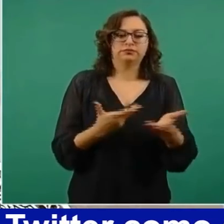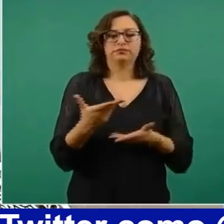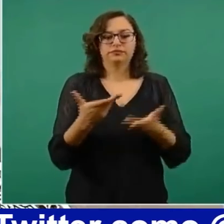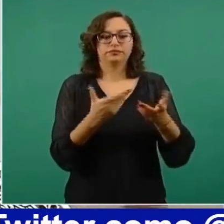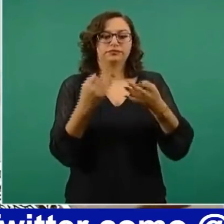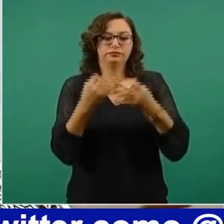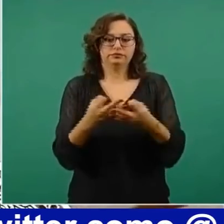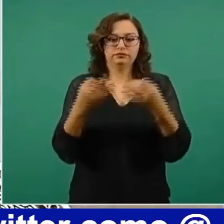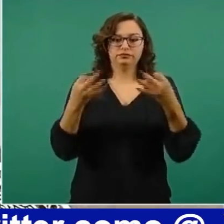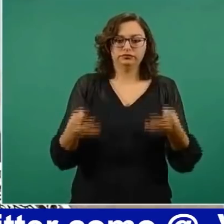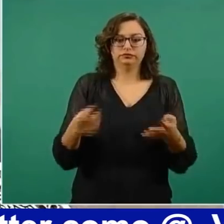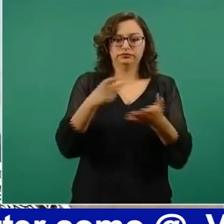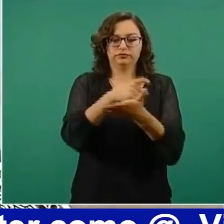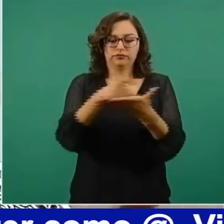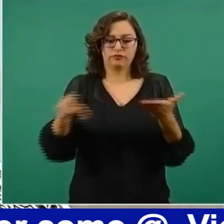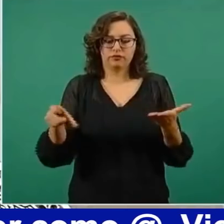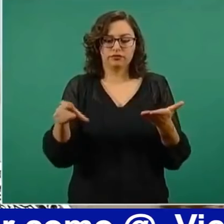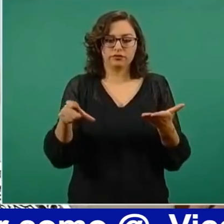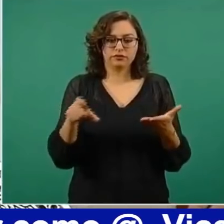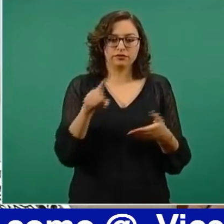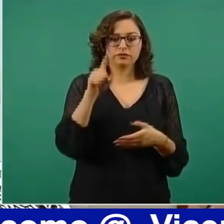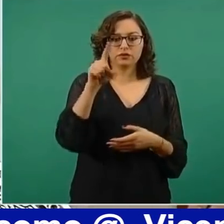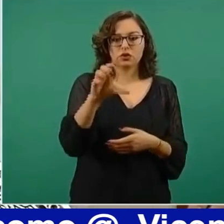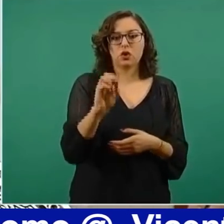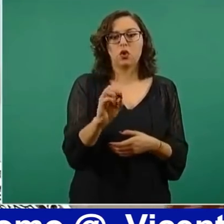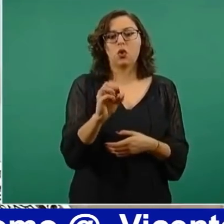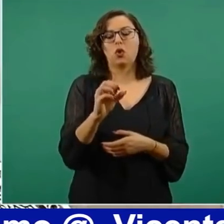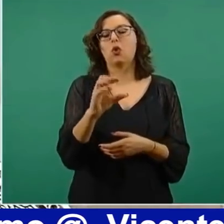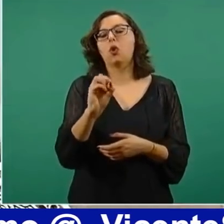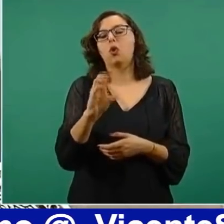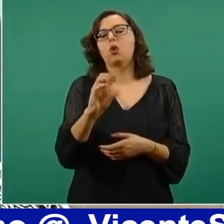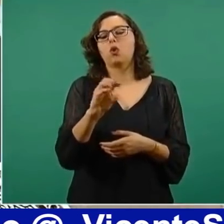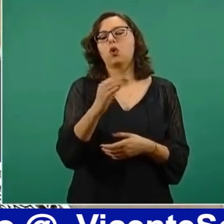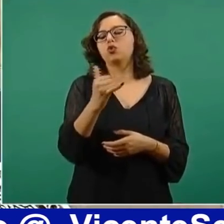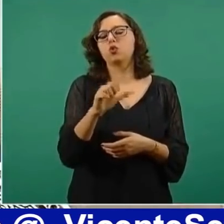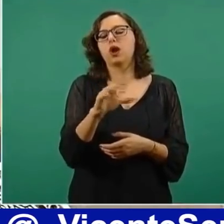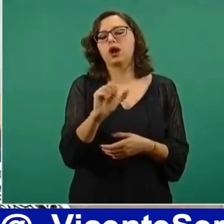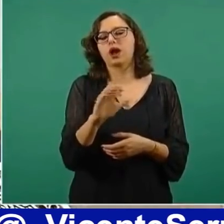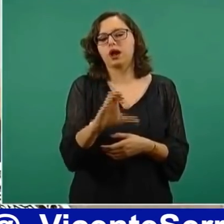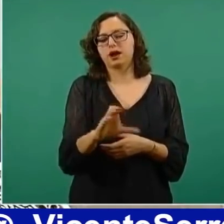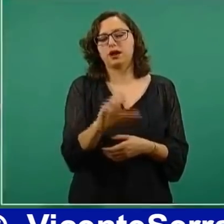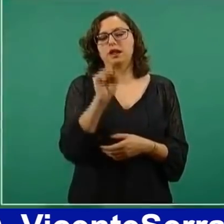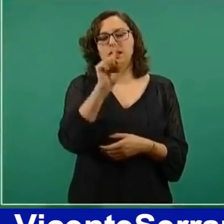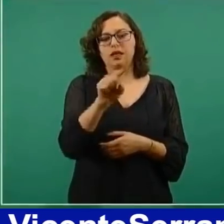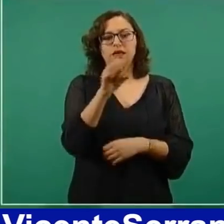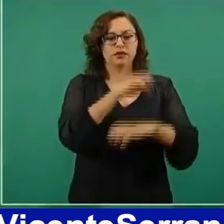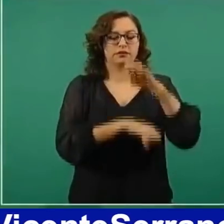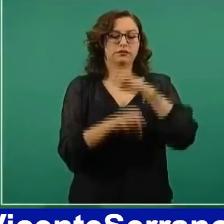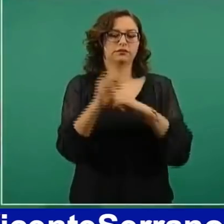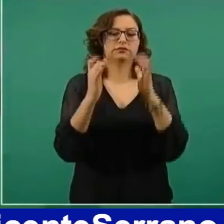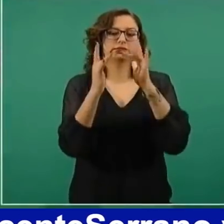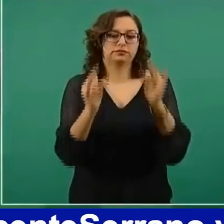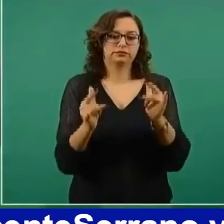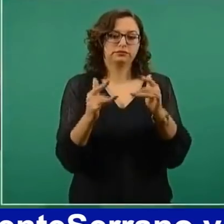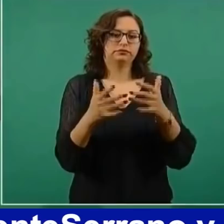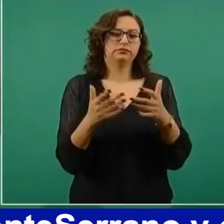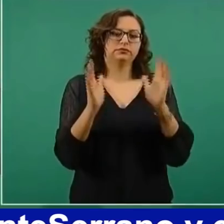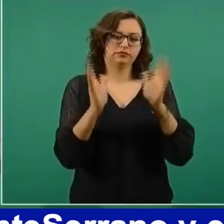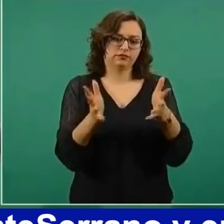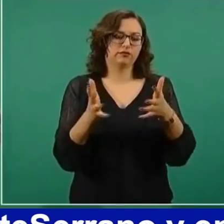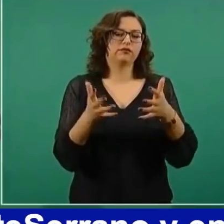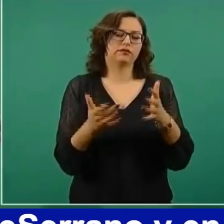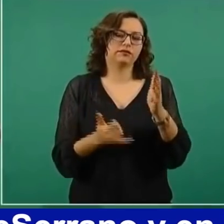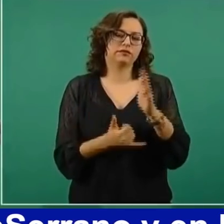un terreno que es propiedad de la nación en Ocoyoacac, Estado de México, donde la empresa francesa está fabricando